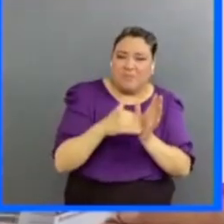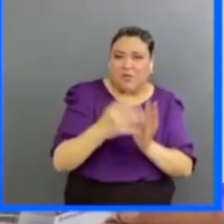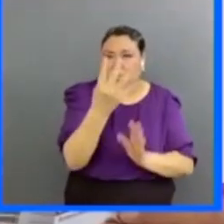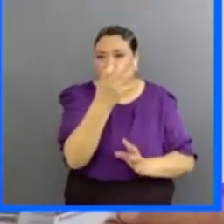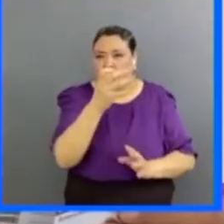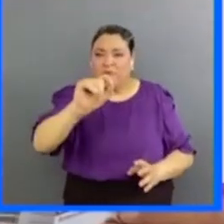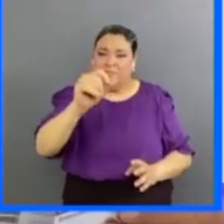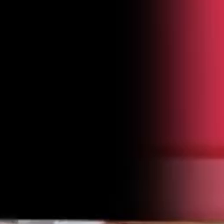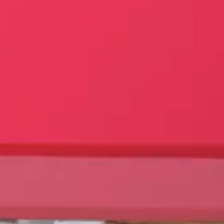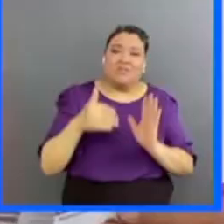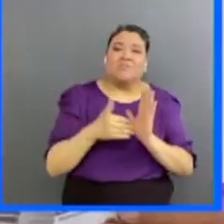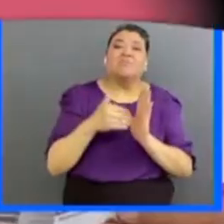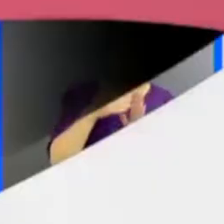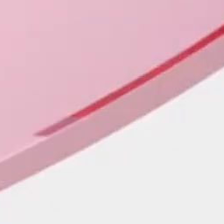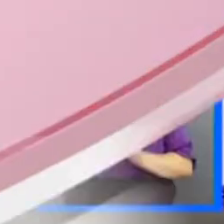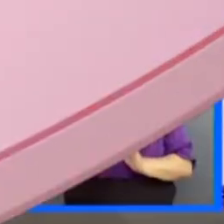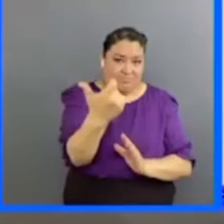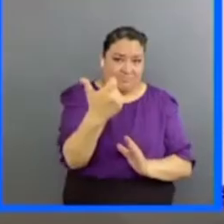de pesos.